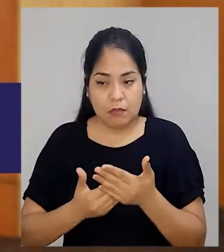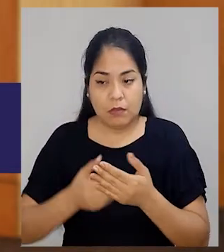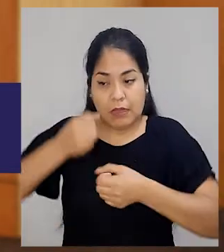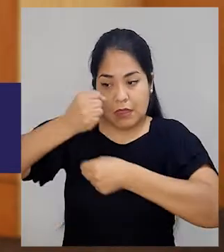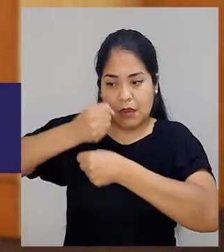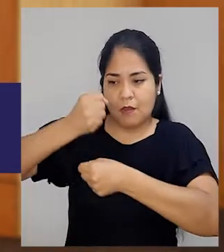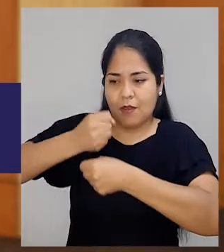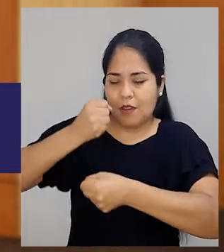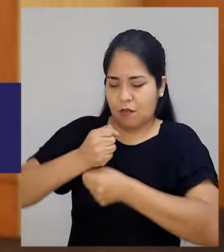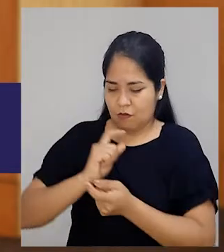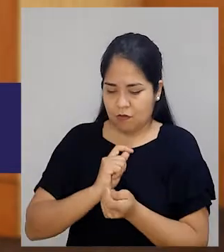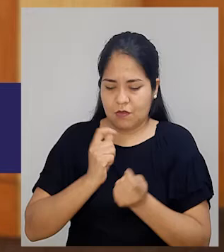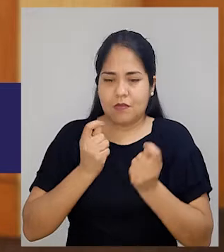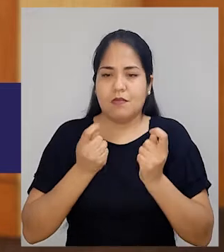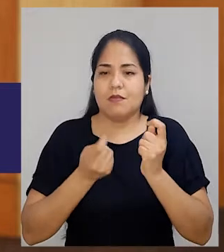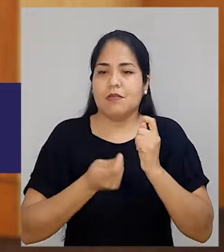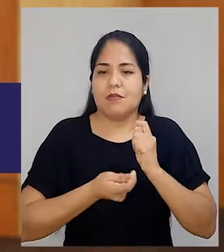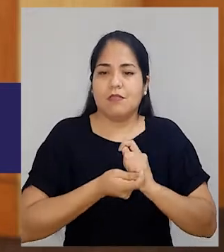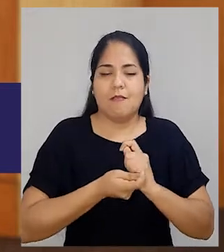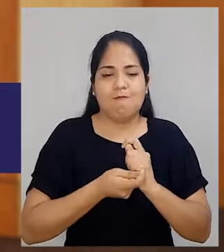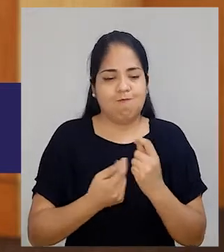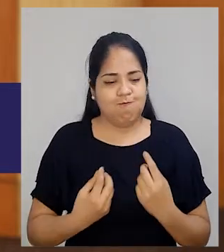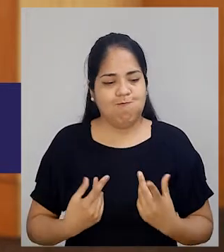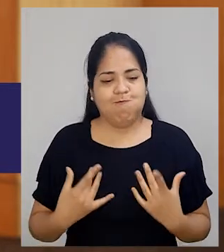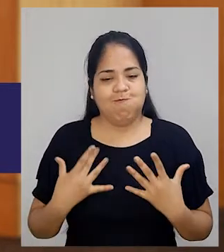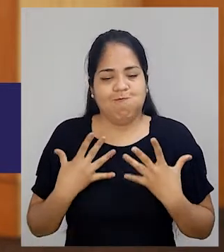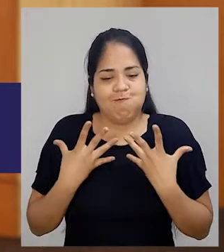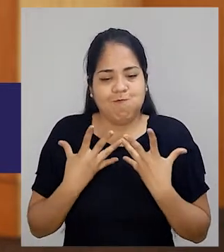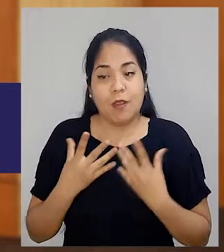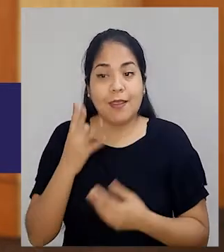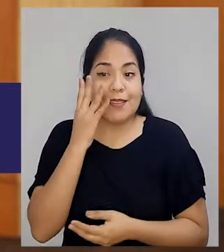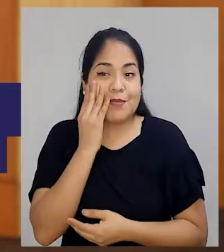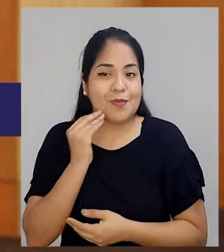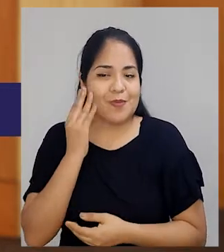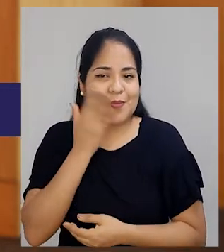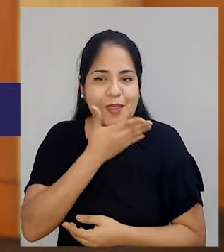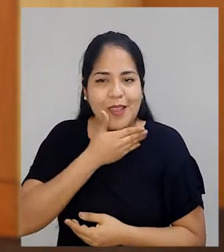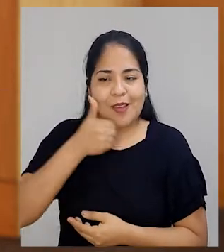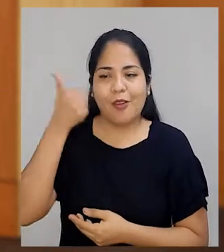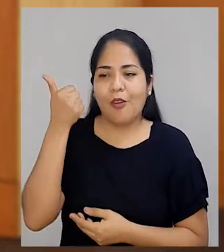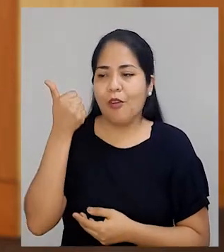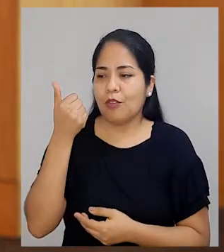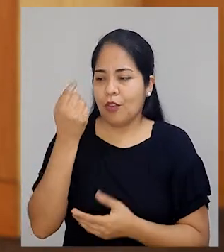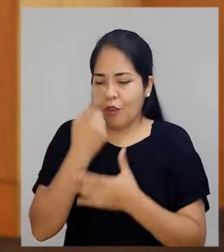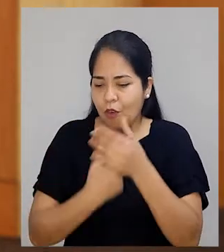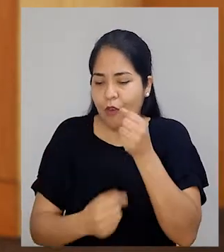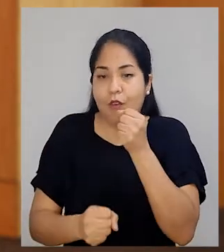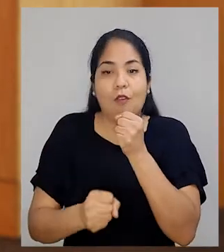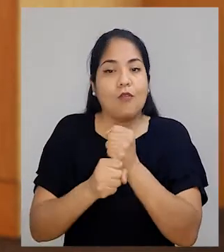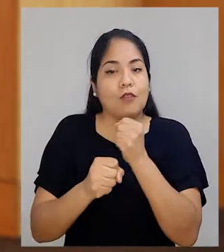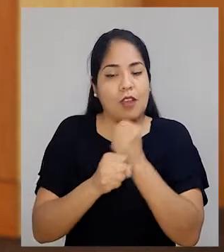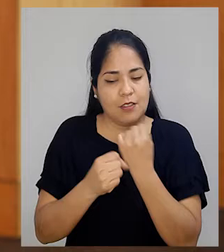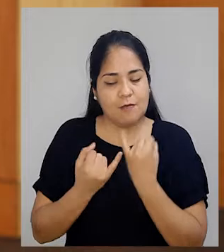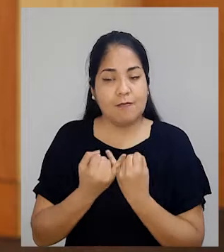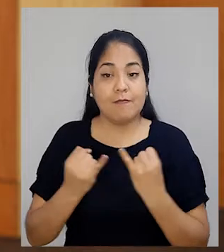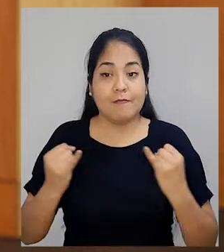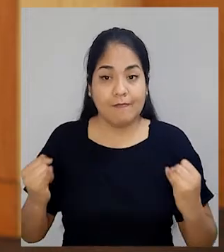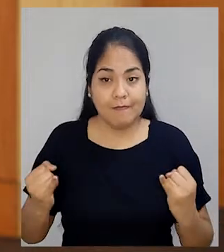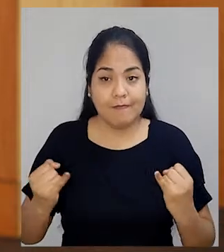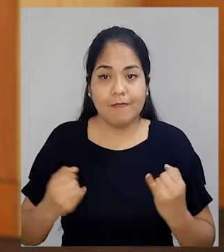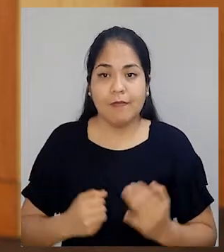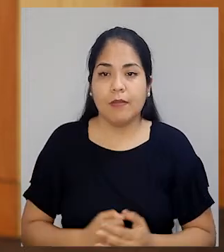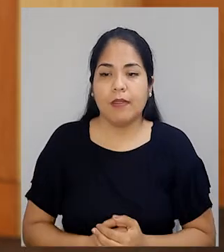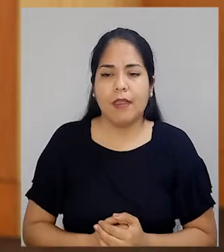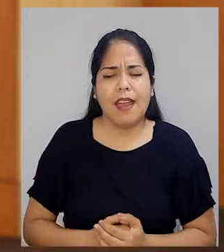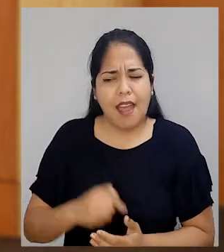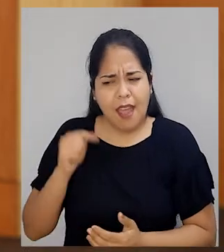con discapacidad, el trabajo transforma su vida, enriquece su experiencia personal y le da mayor seguridad y sobre